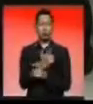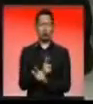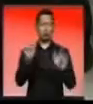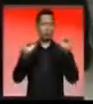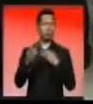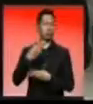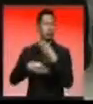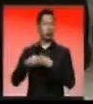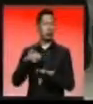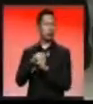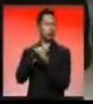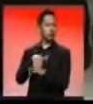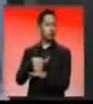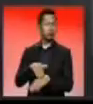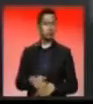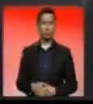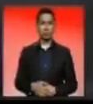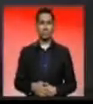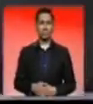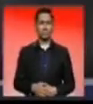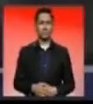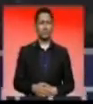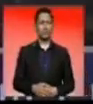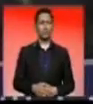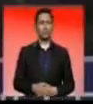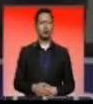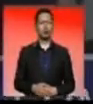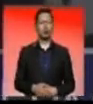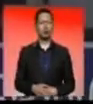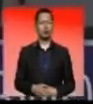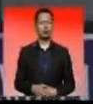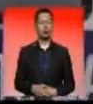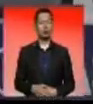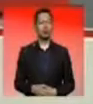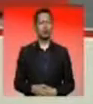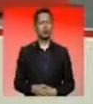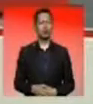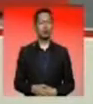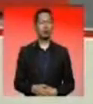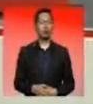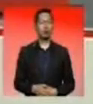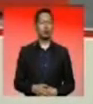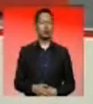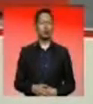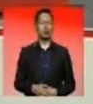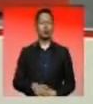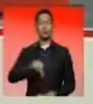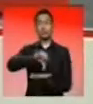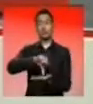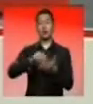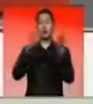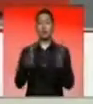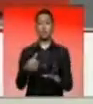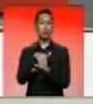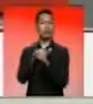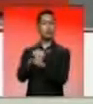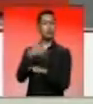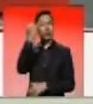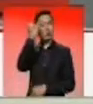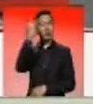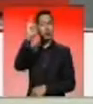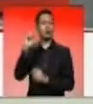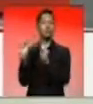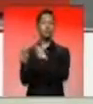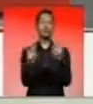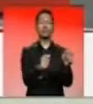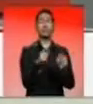mercado. En Quito, Ubel Onofre Gama, con la mejor cobertura del país. Ciudadanos respalda la iniciativa de